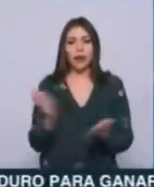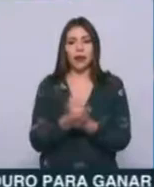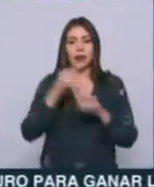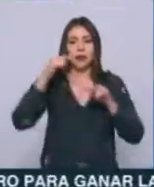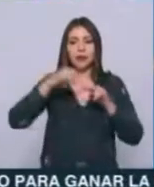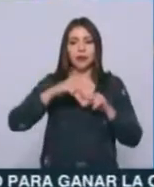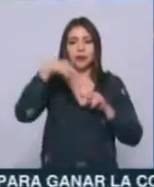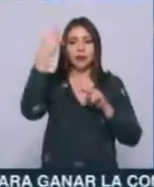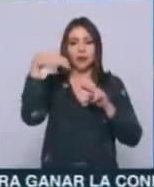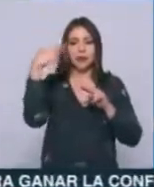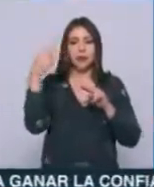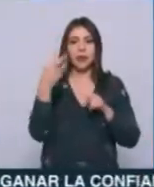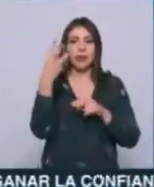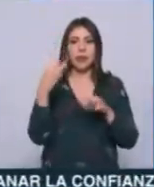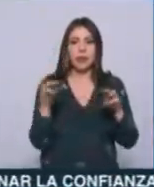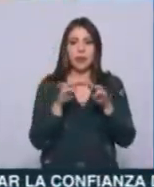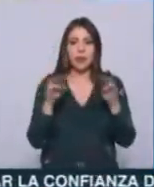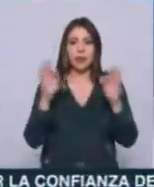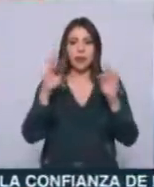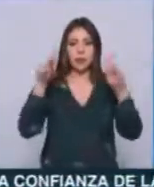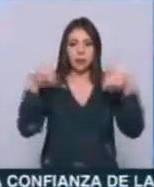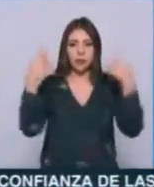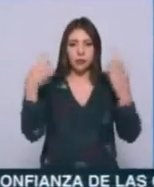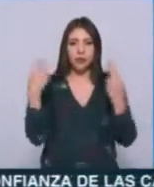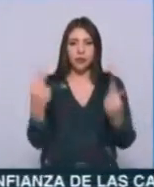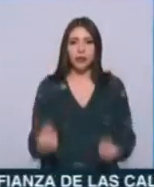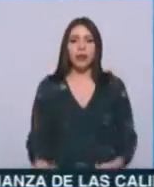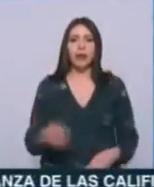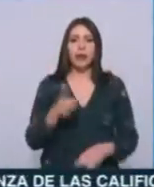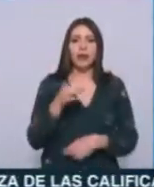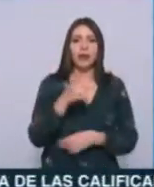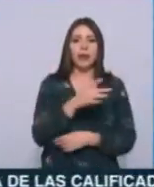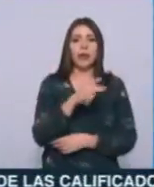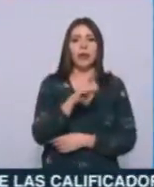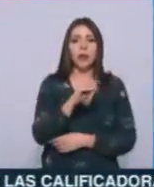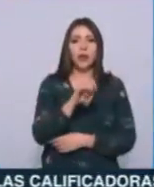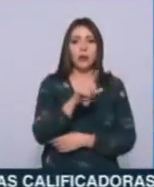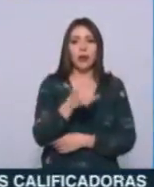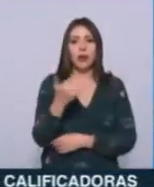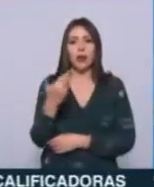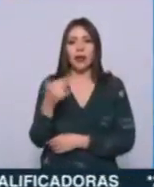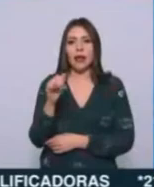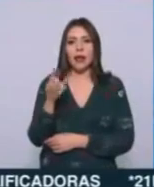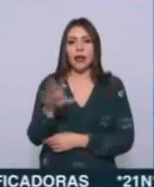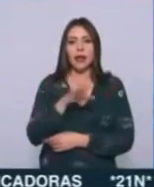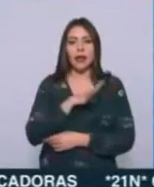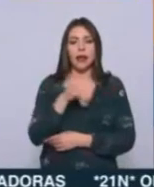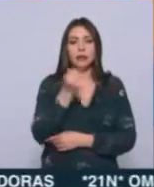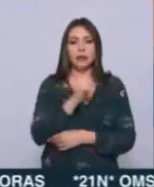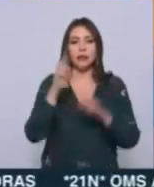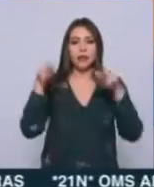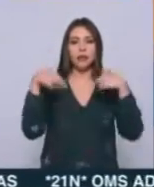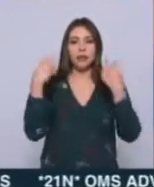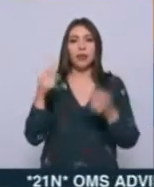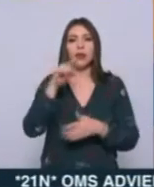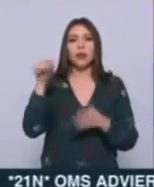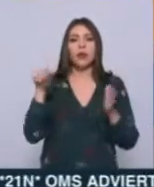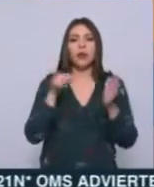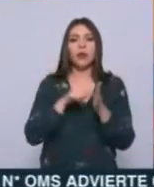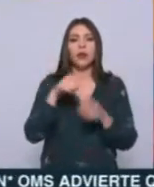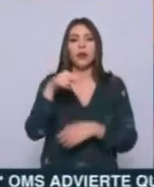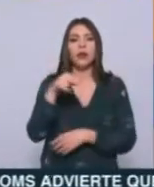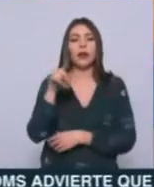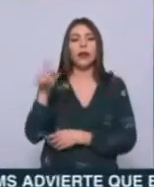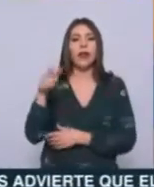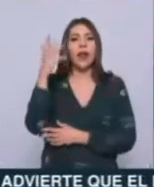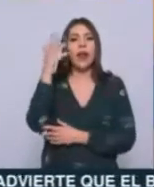metros sincronizados a los favoritos Rommel Pacheco y Jair Ocampo al concluir el control técnico interno de clavados que se realizó en León, Guanajuato,